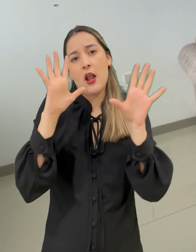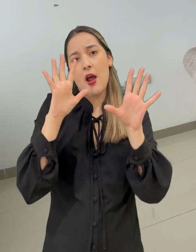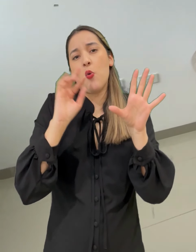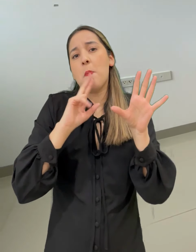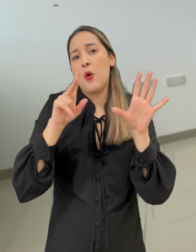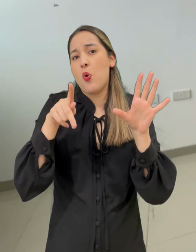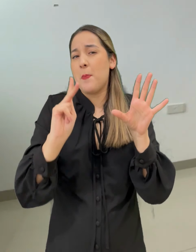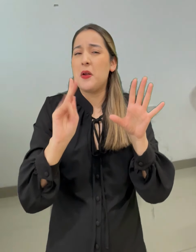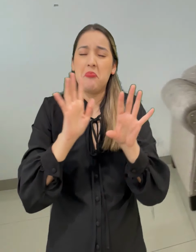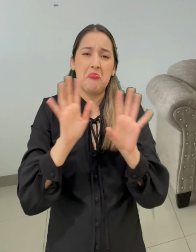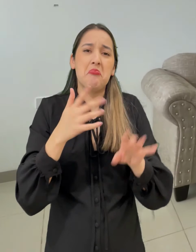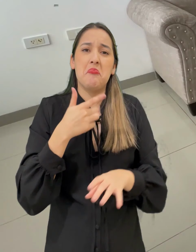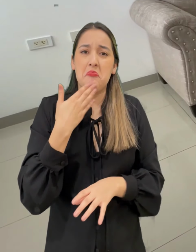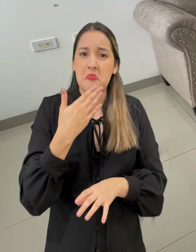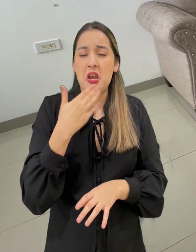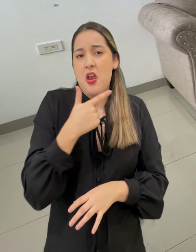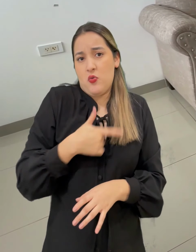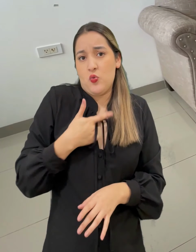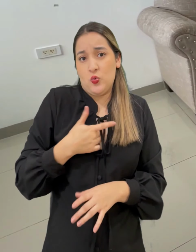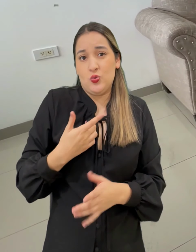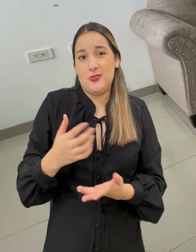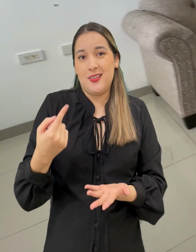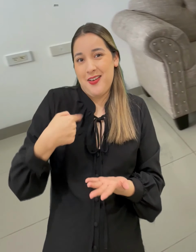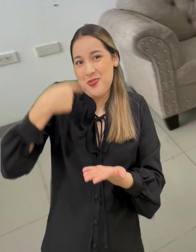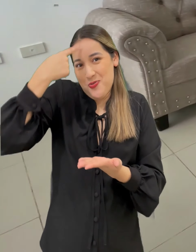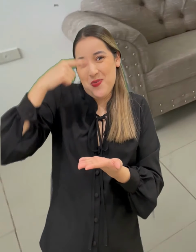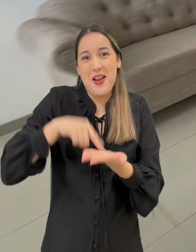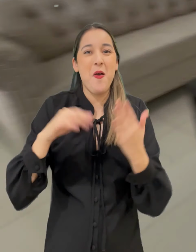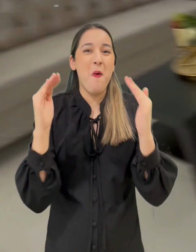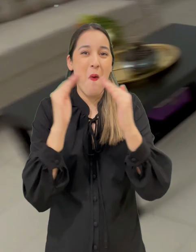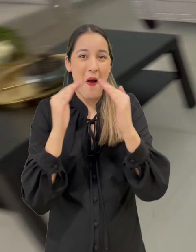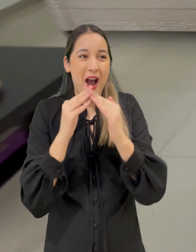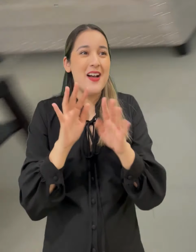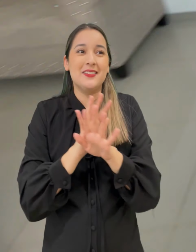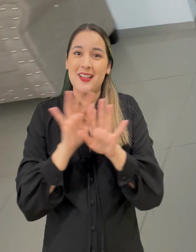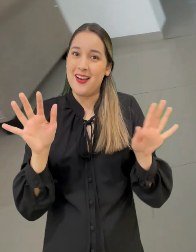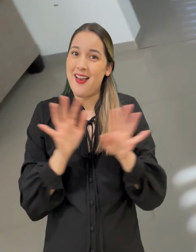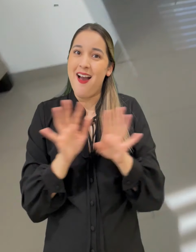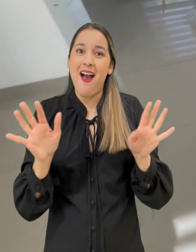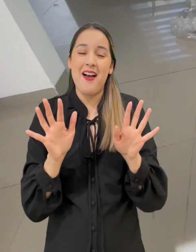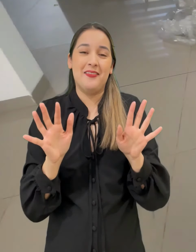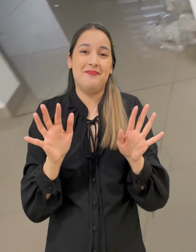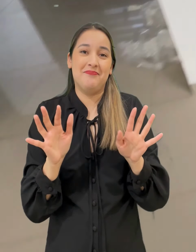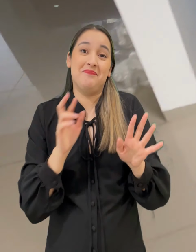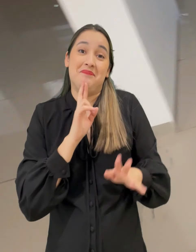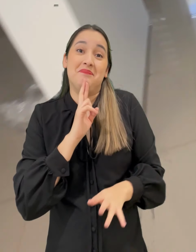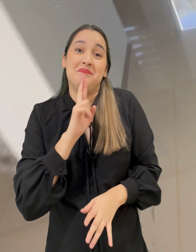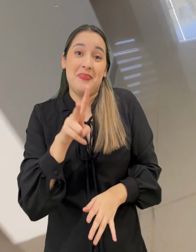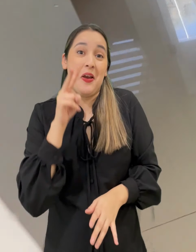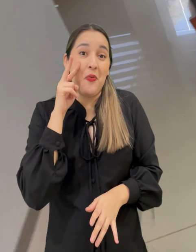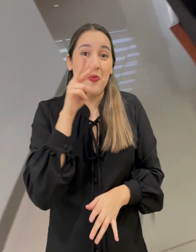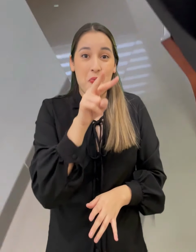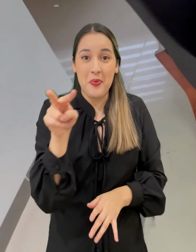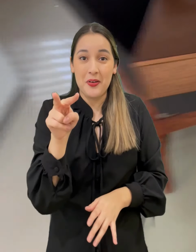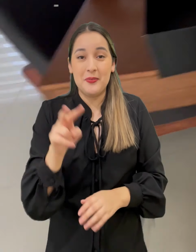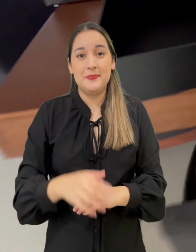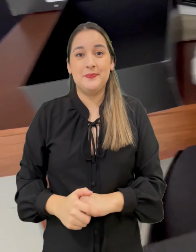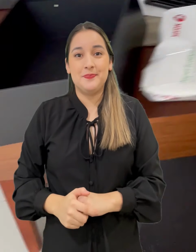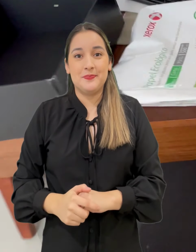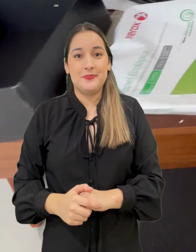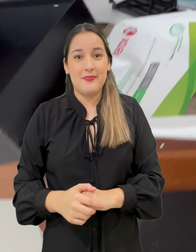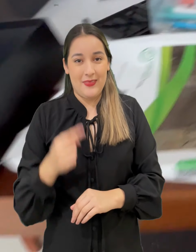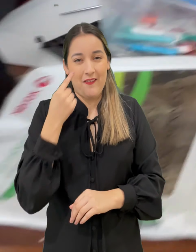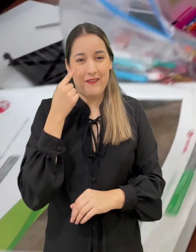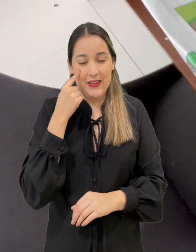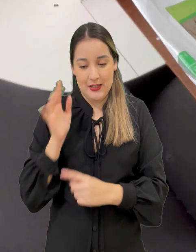gusta ya siento la casa más habitada no de muebles y aquí ya